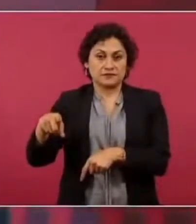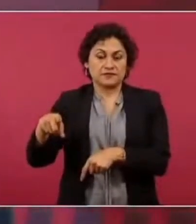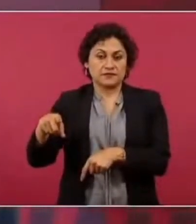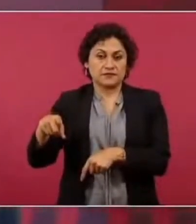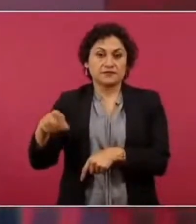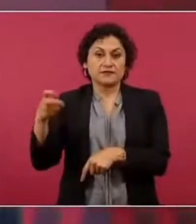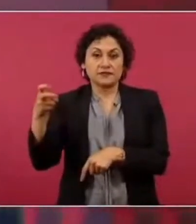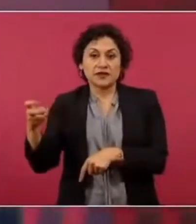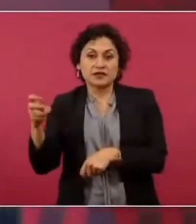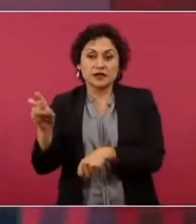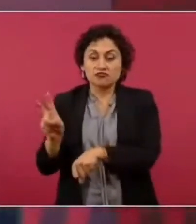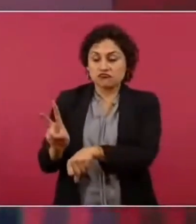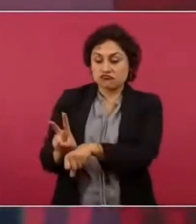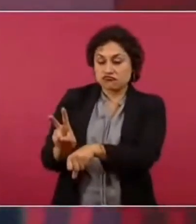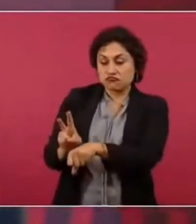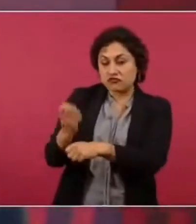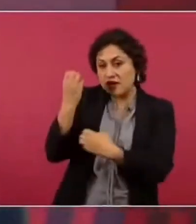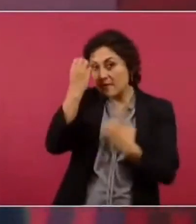sobre seguridad,